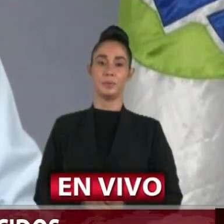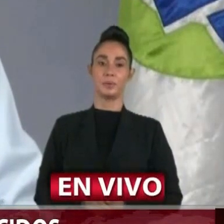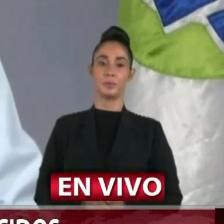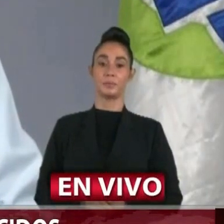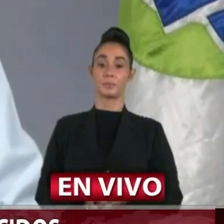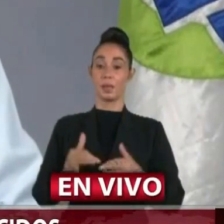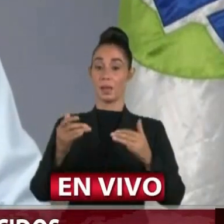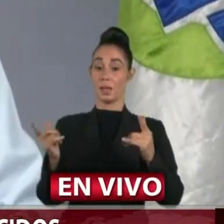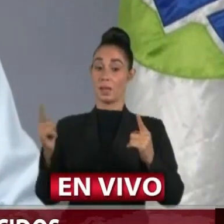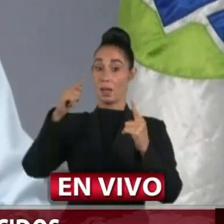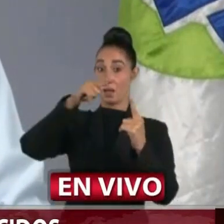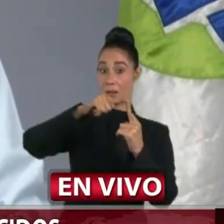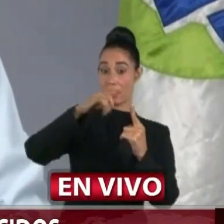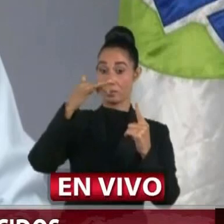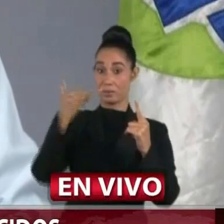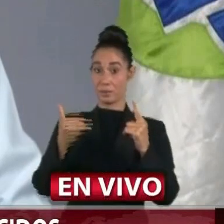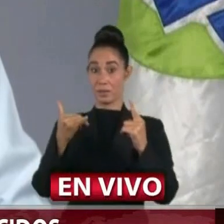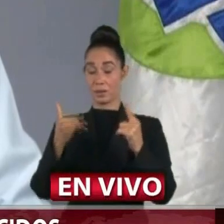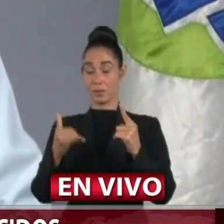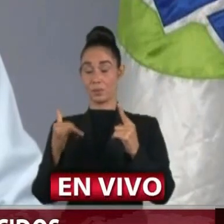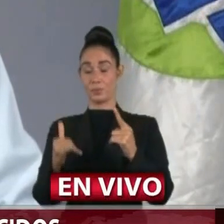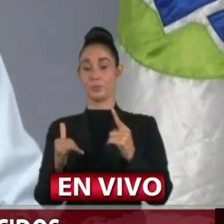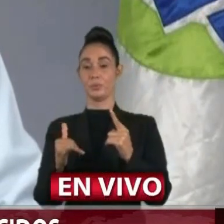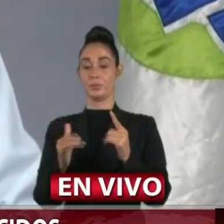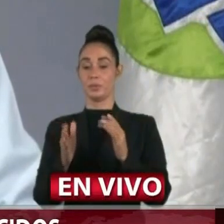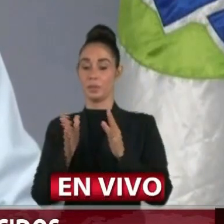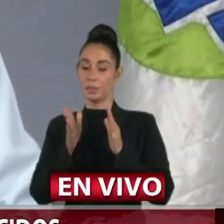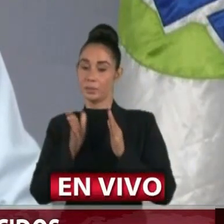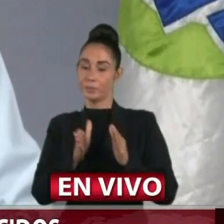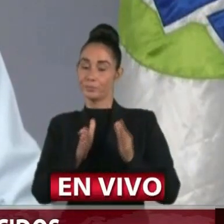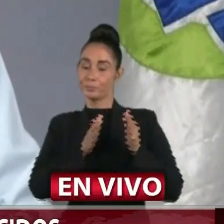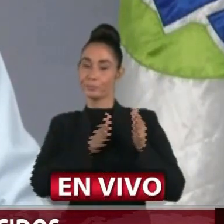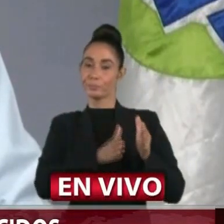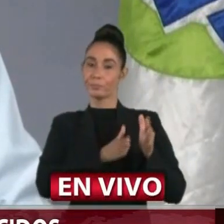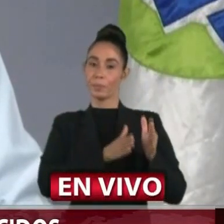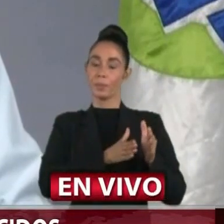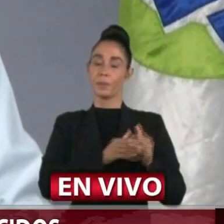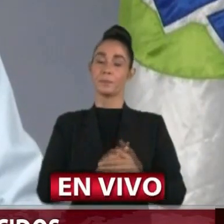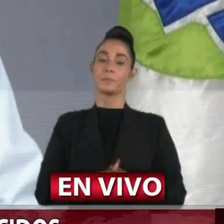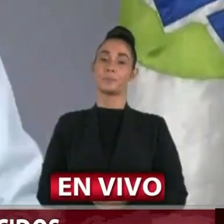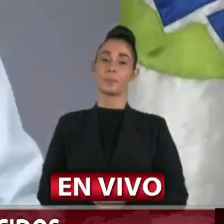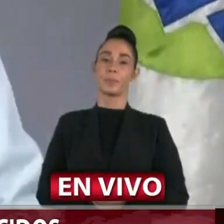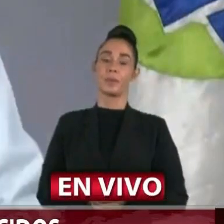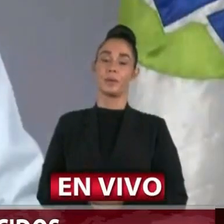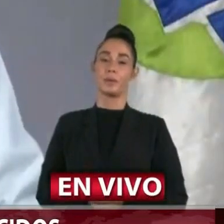Hasta la fecha, las comorbilidades preponderantes